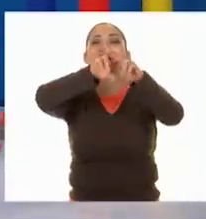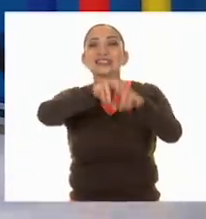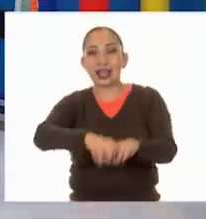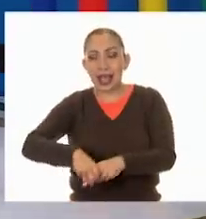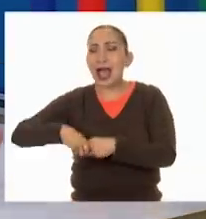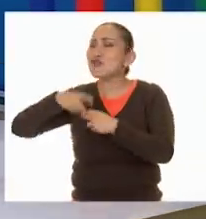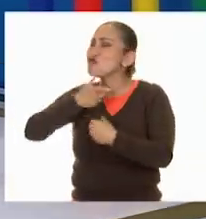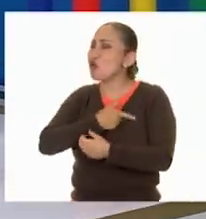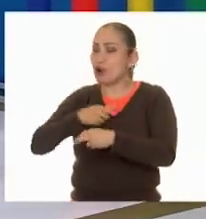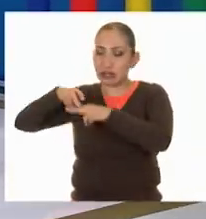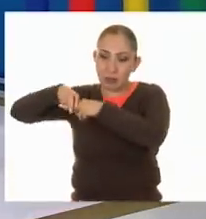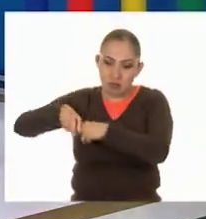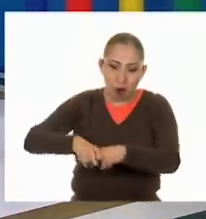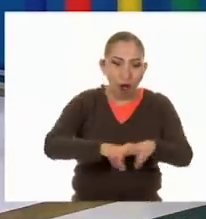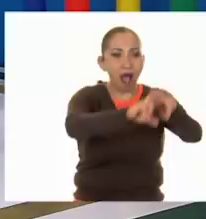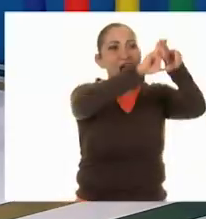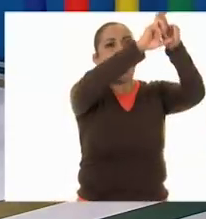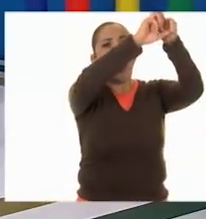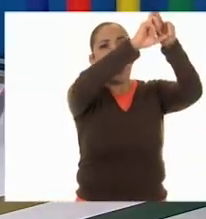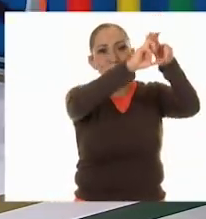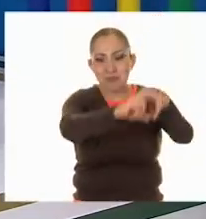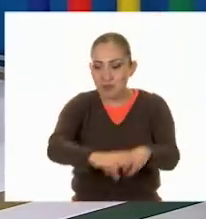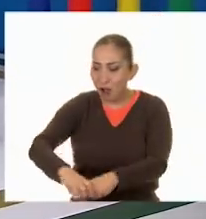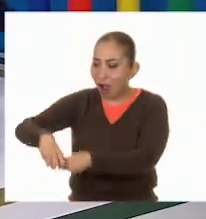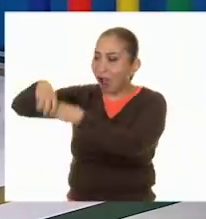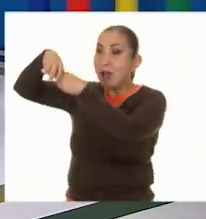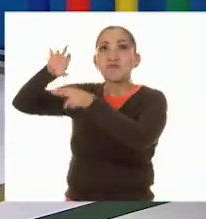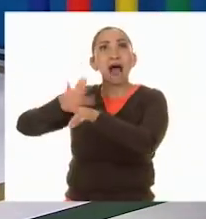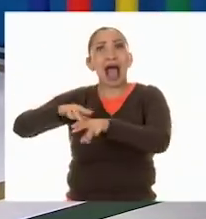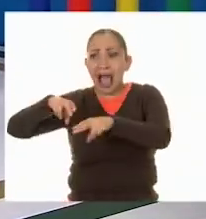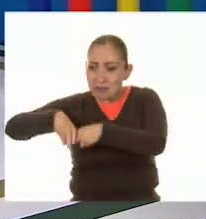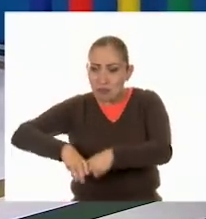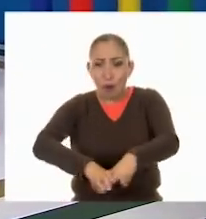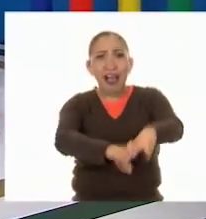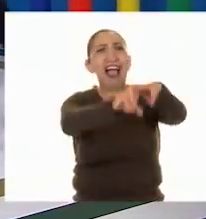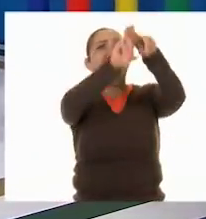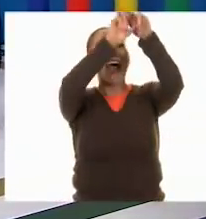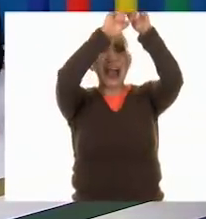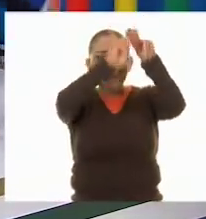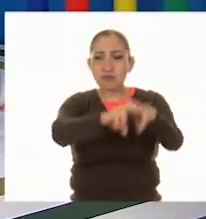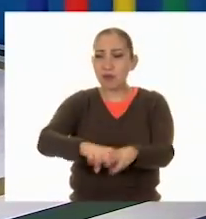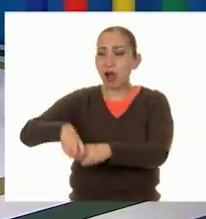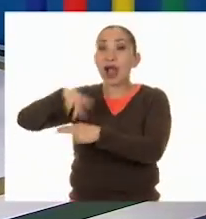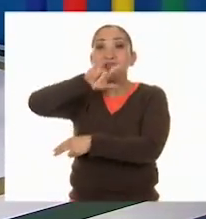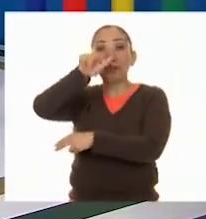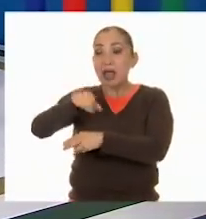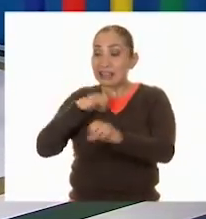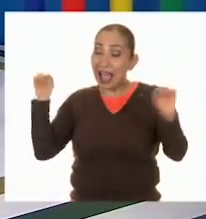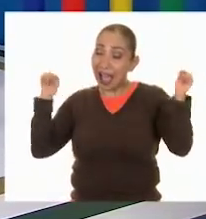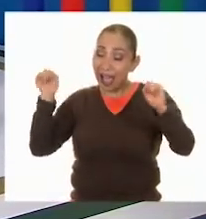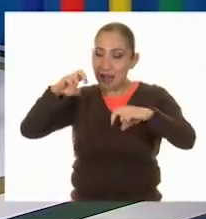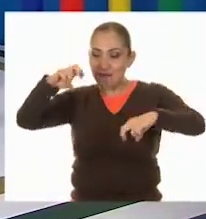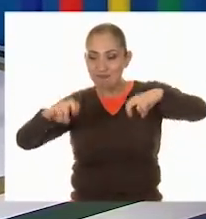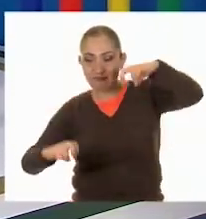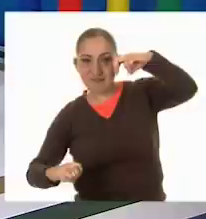Nos balanceábamos de un lado al otro, cada vez más alto. Después fuimos al sube y baja.